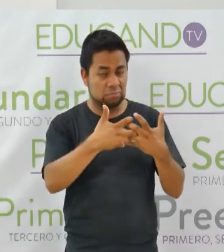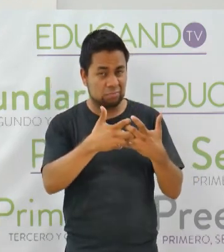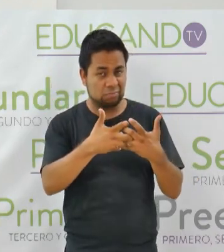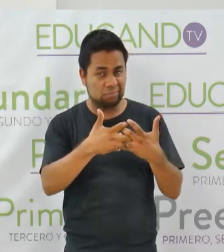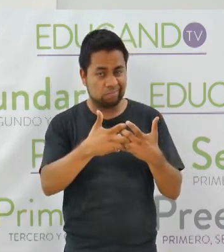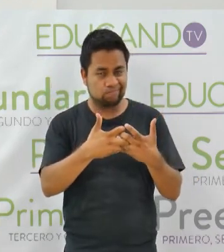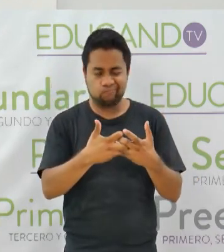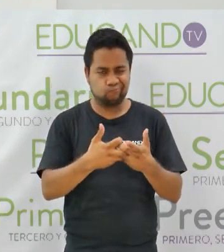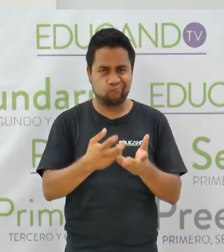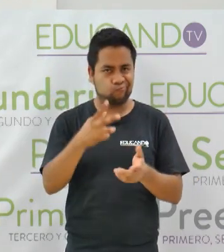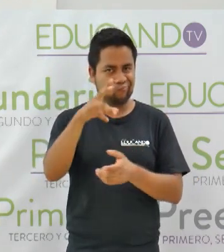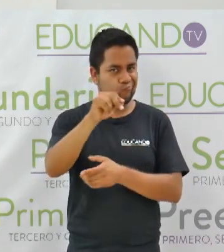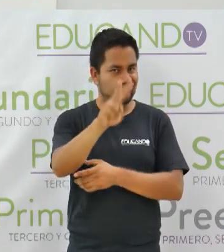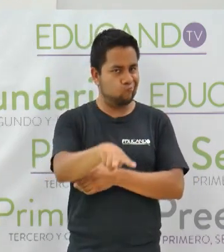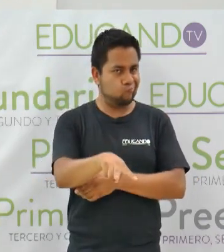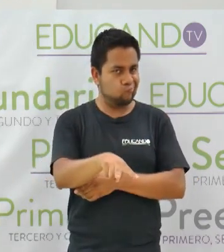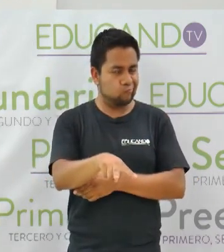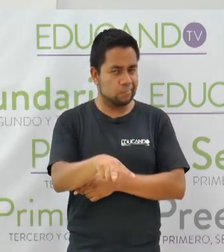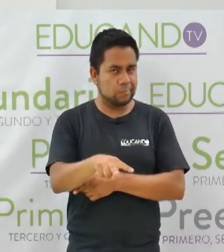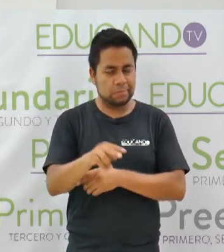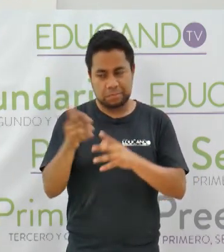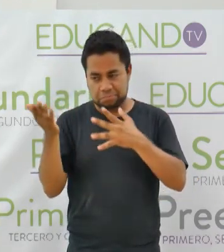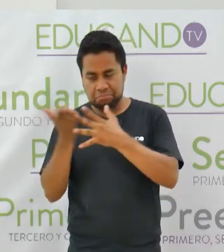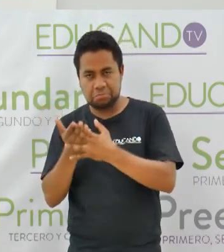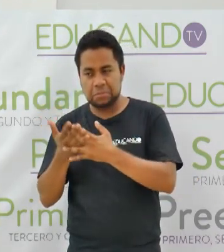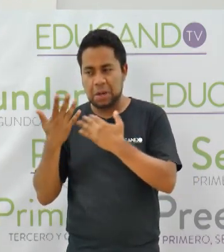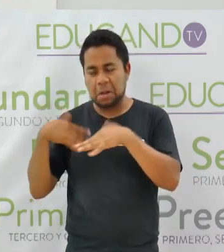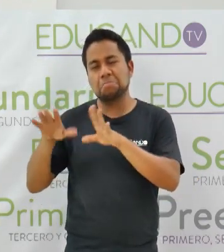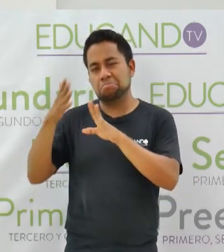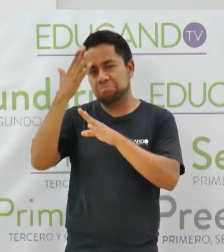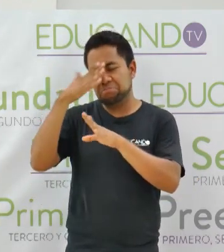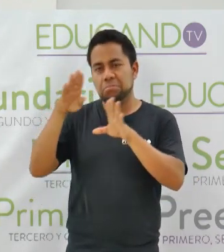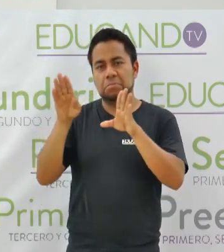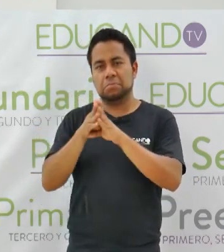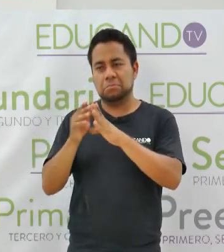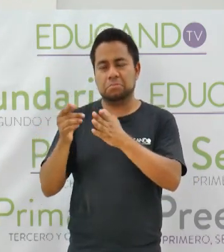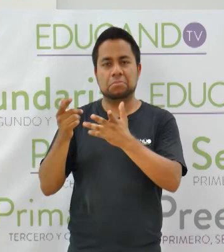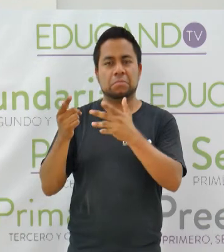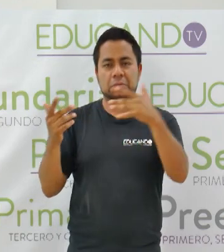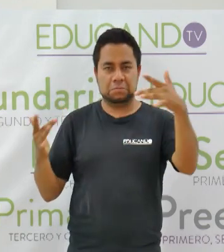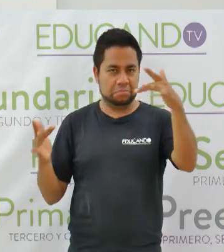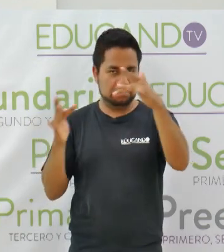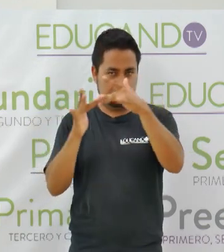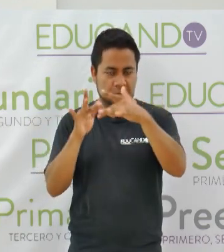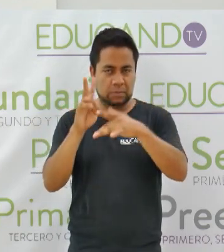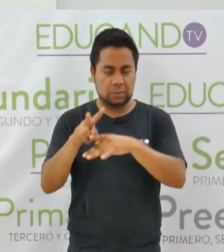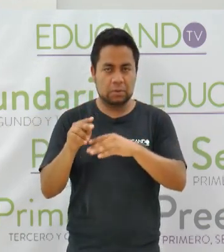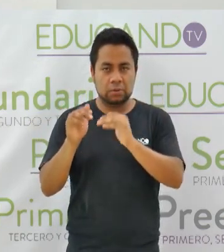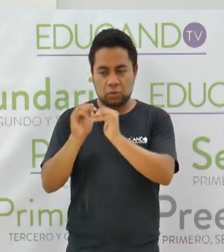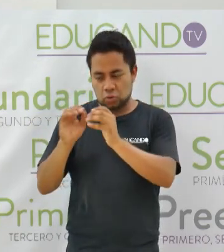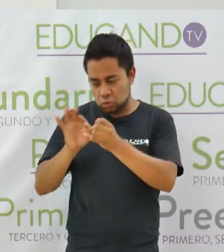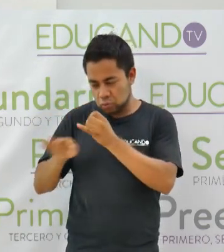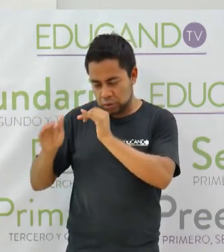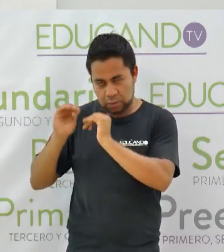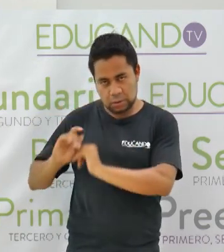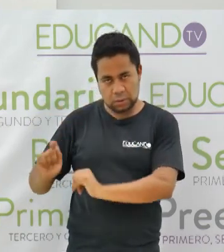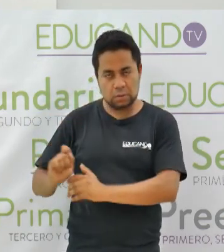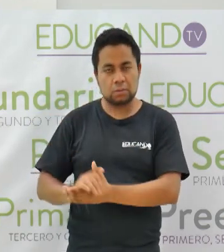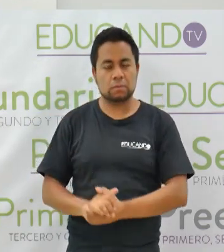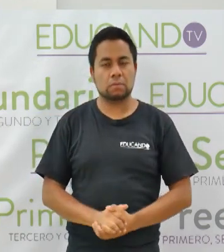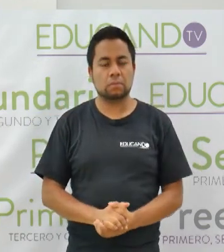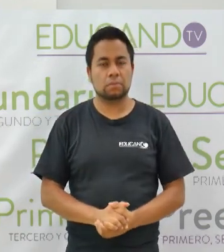hilación? ¿Verdad que no? La de en medio, pues ya sabemos que va relacionada con esta, ¿verdad? Vámonos con la de